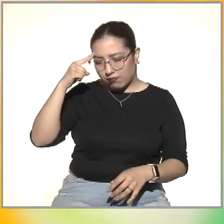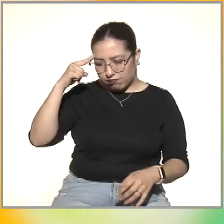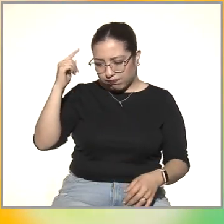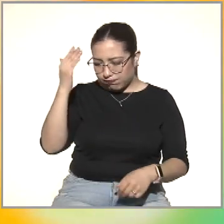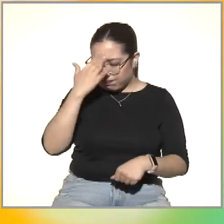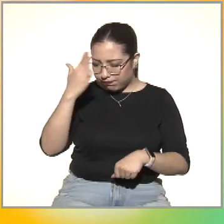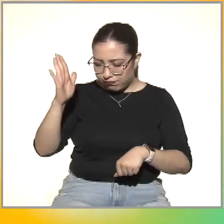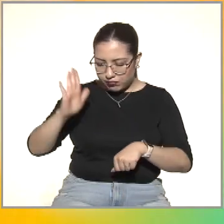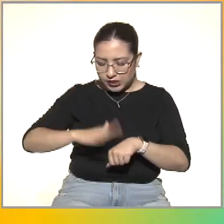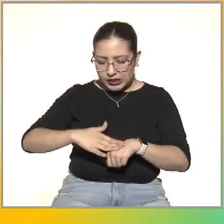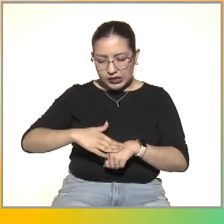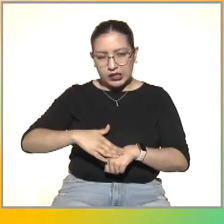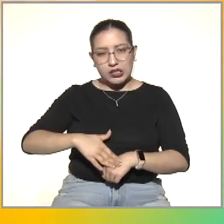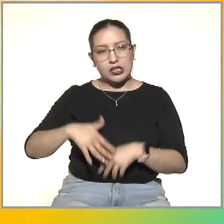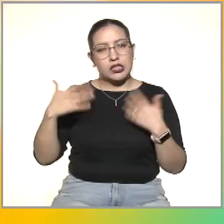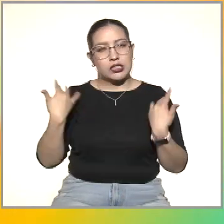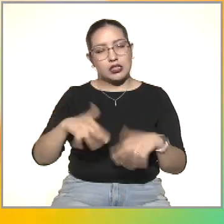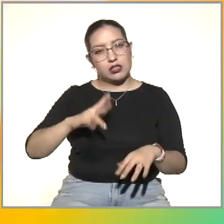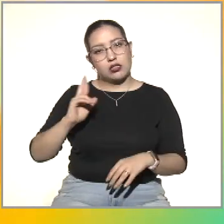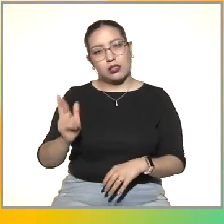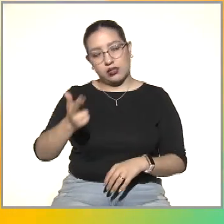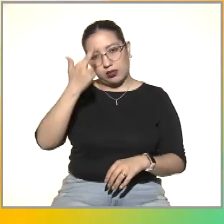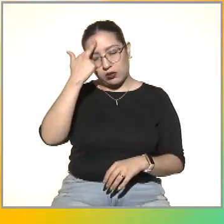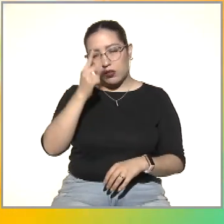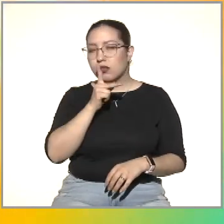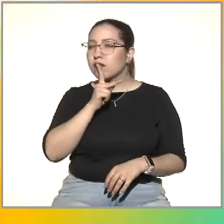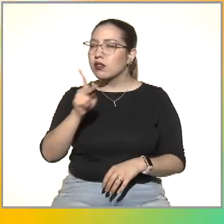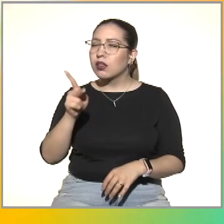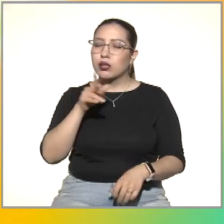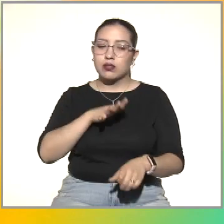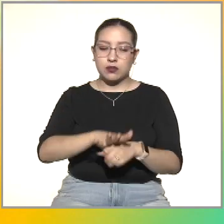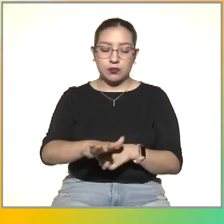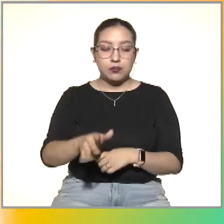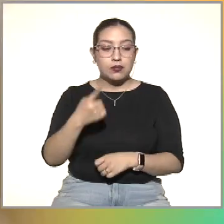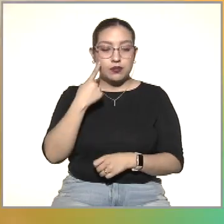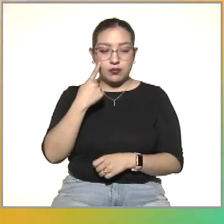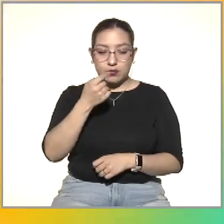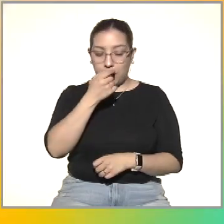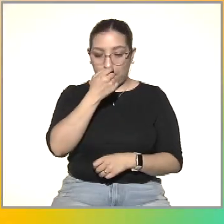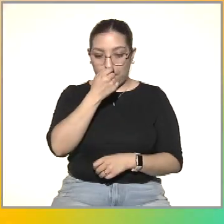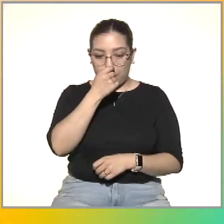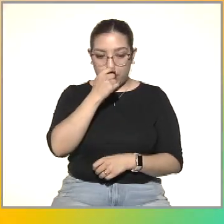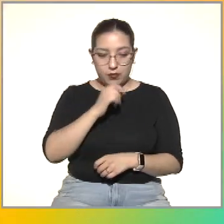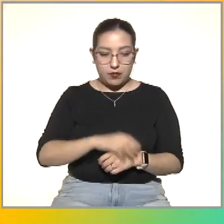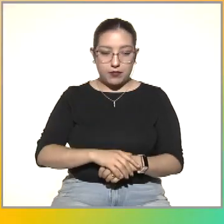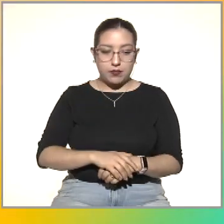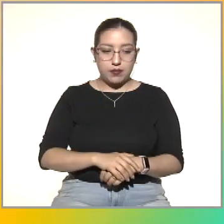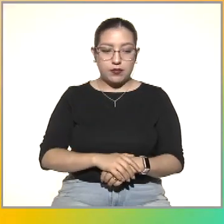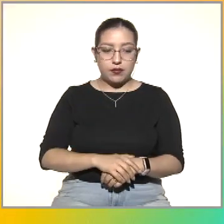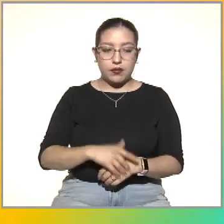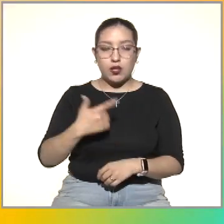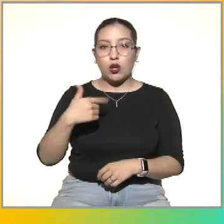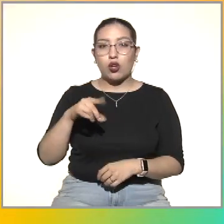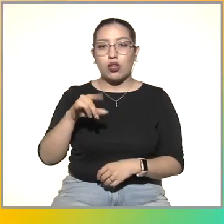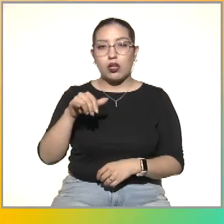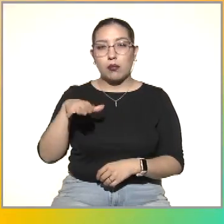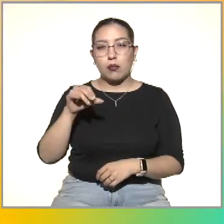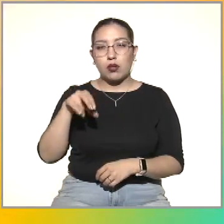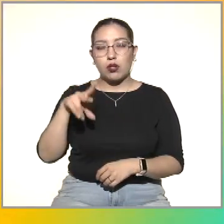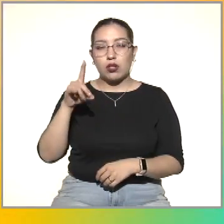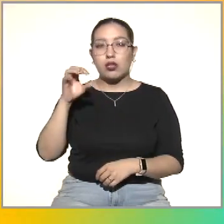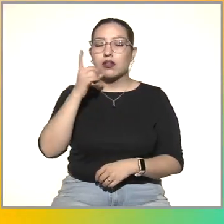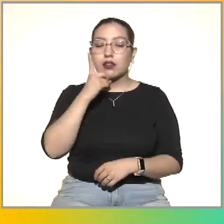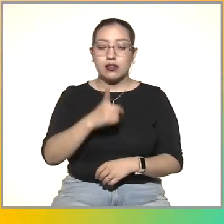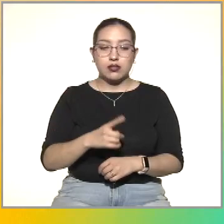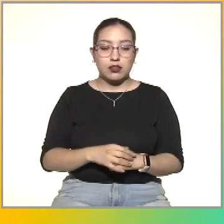te marcó? Estos fueron algunos de los comentarios que recibimos. @Godiamond. Para bien, lo